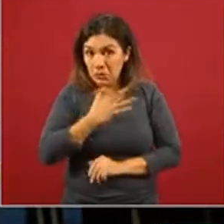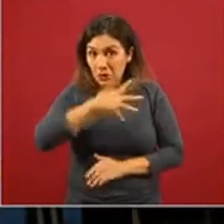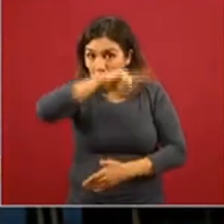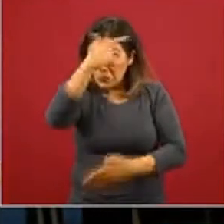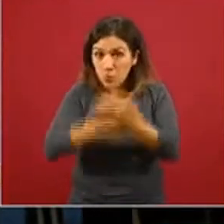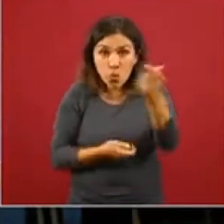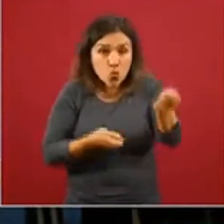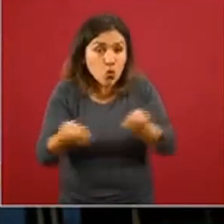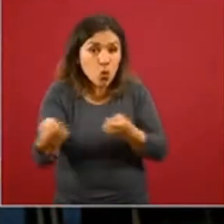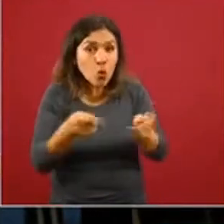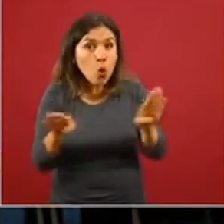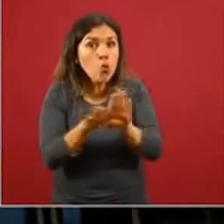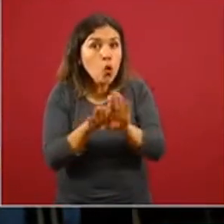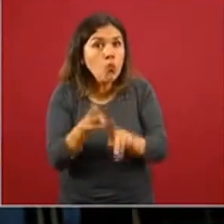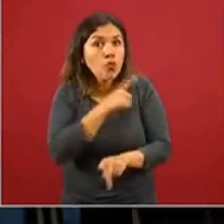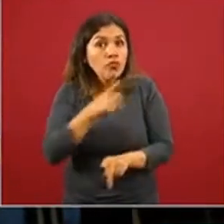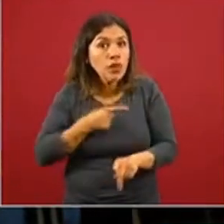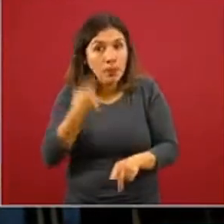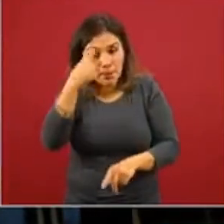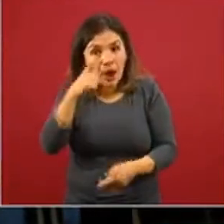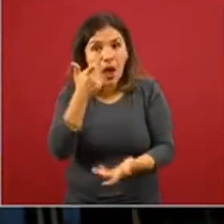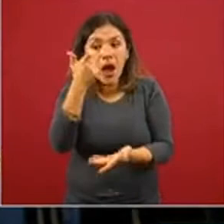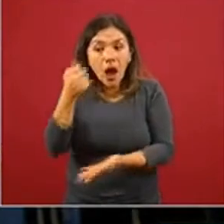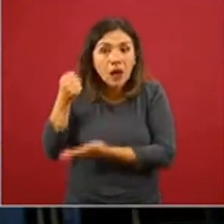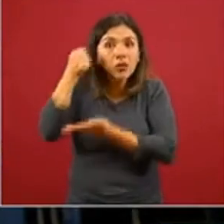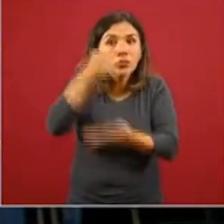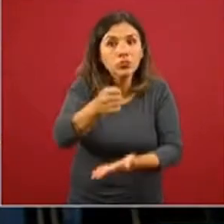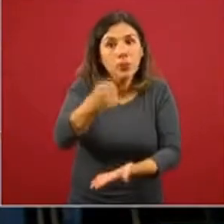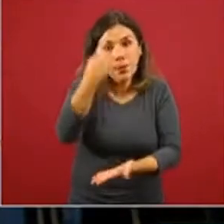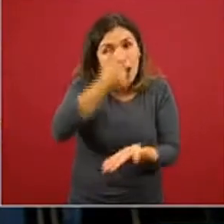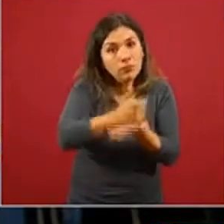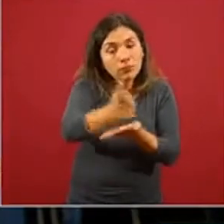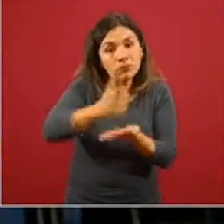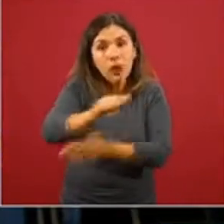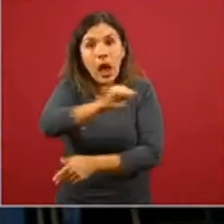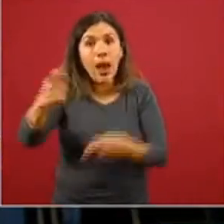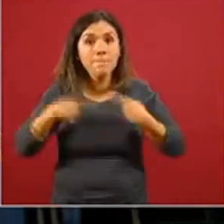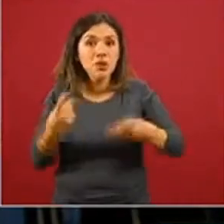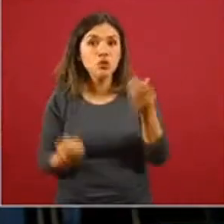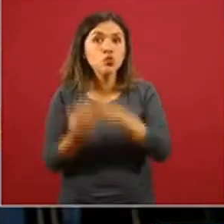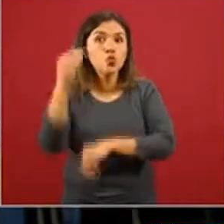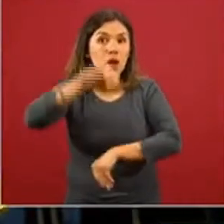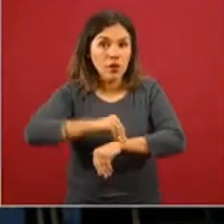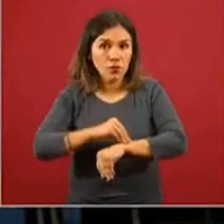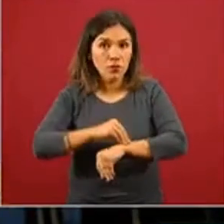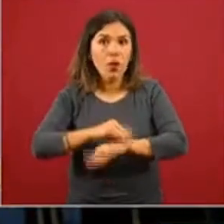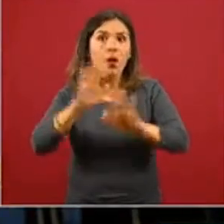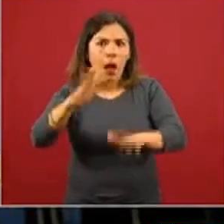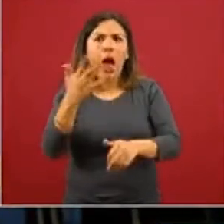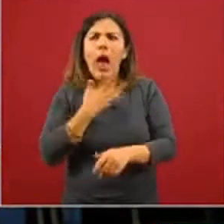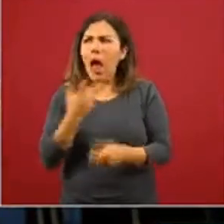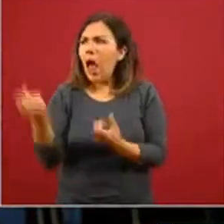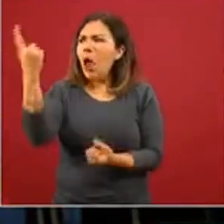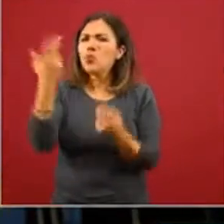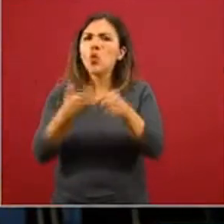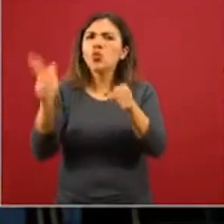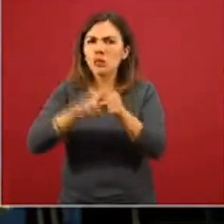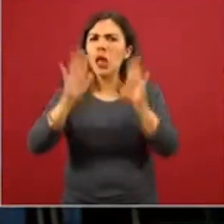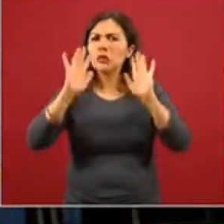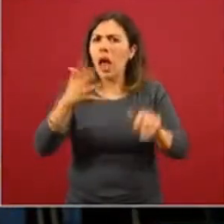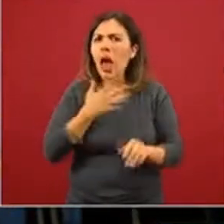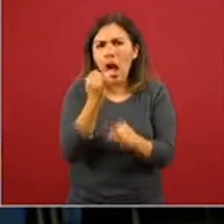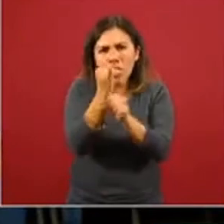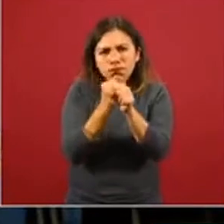completamente controlado cuál es el manejo que se está dando al presupuesto destinado a estas contrataciones, porque hay hospitales donde ya